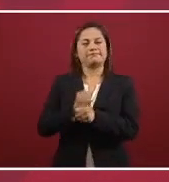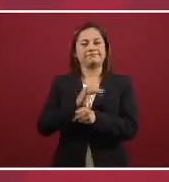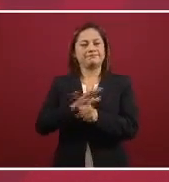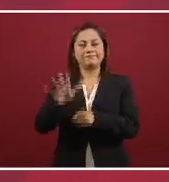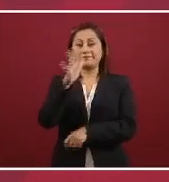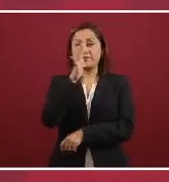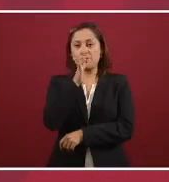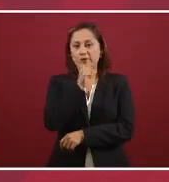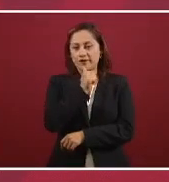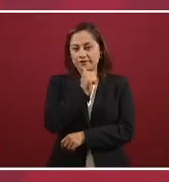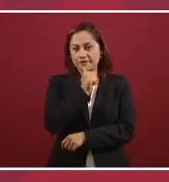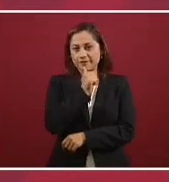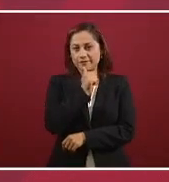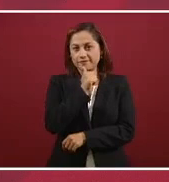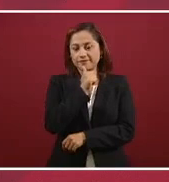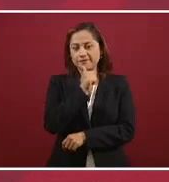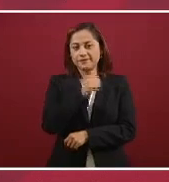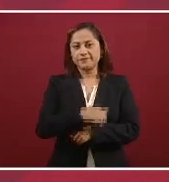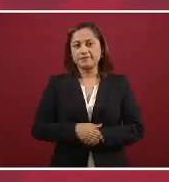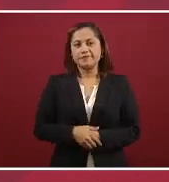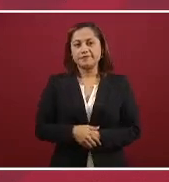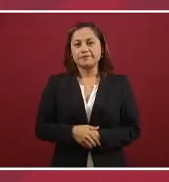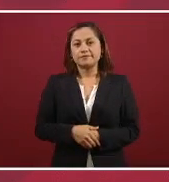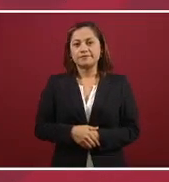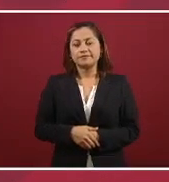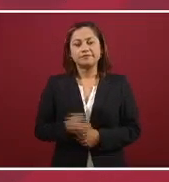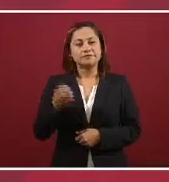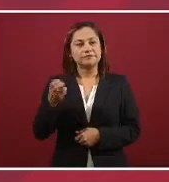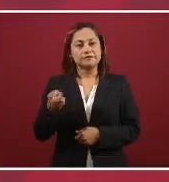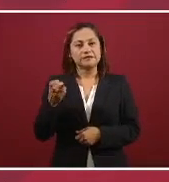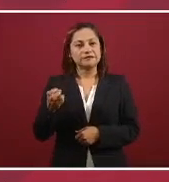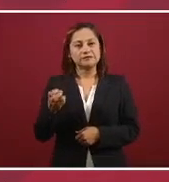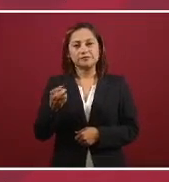Eso no debe de permitirse.